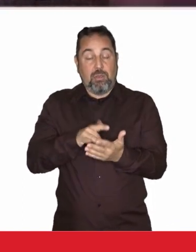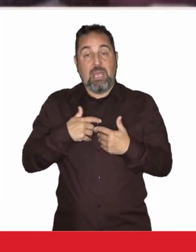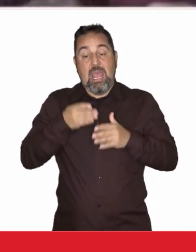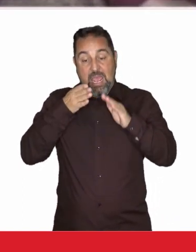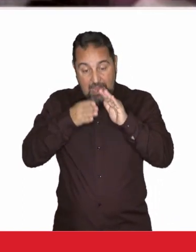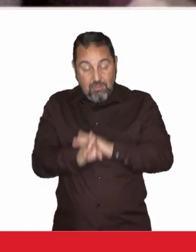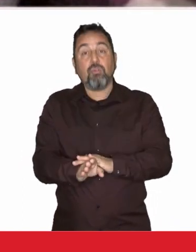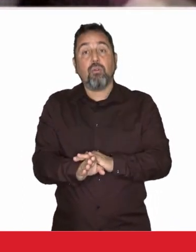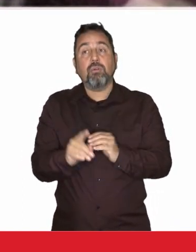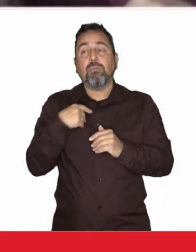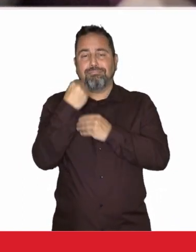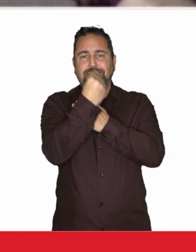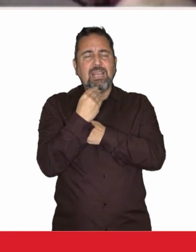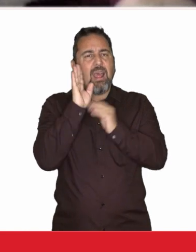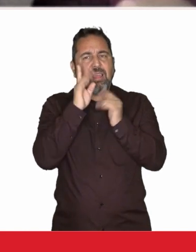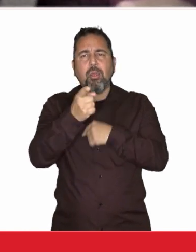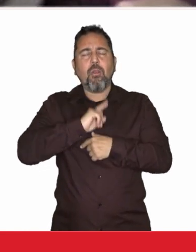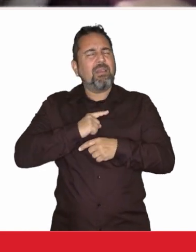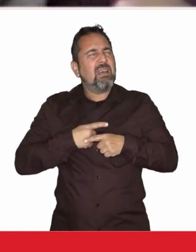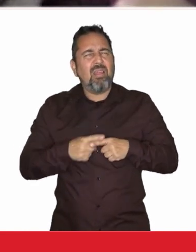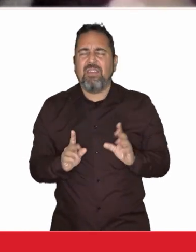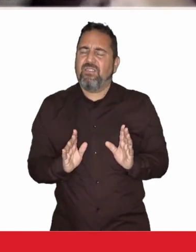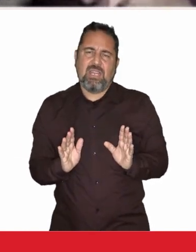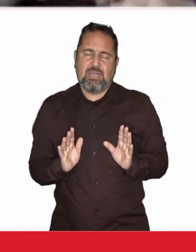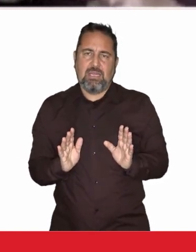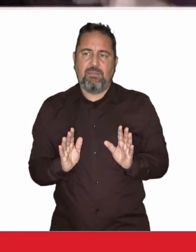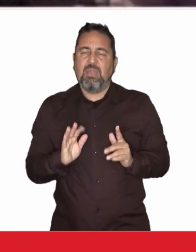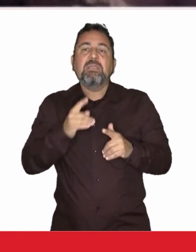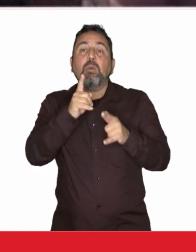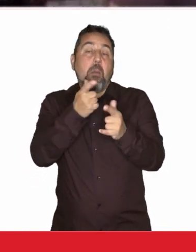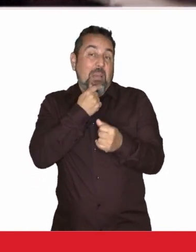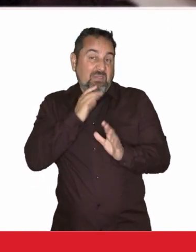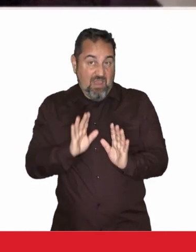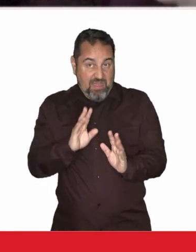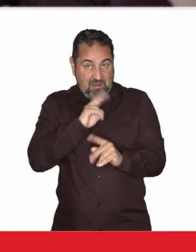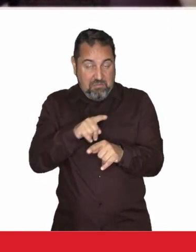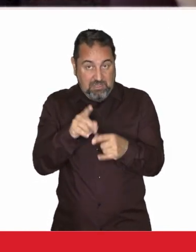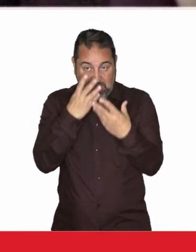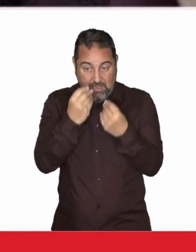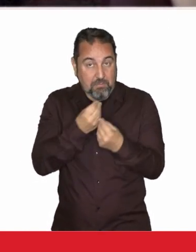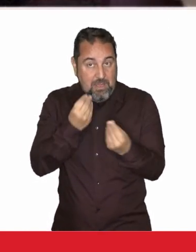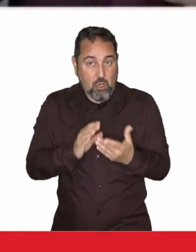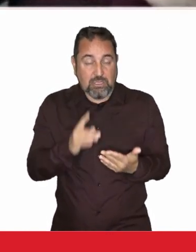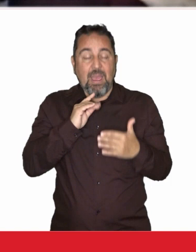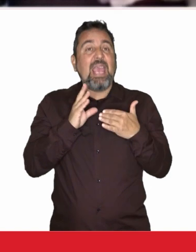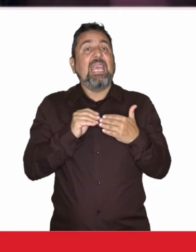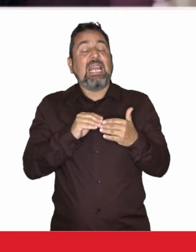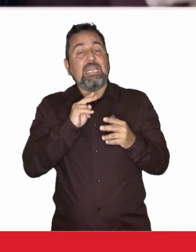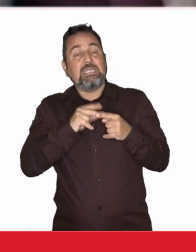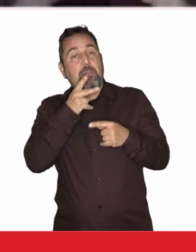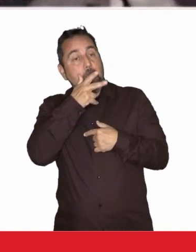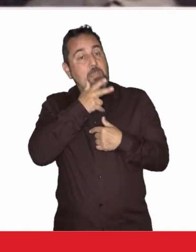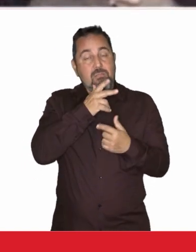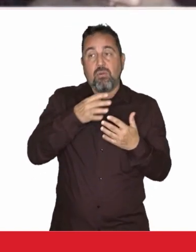el momento en el que entro, la relación que tienen conmigo es diferente, ¿vale? Estoy yendo como a lo más fácil, que es cuando hay, digamos, como clientes